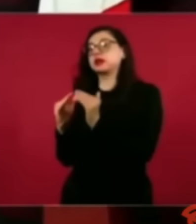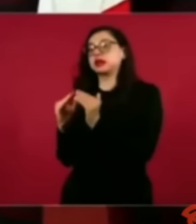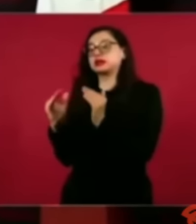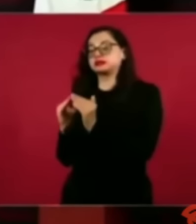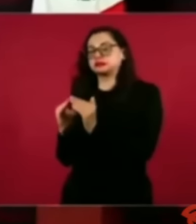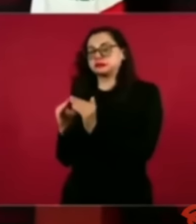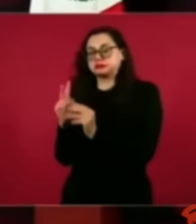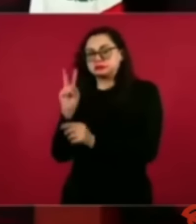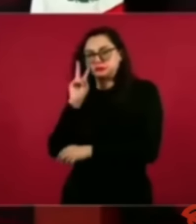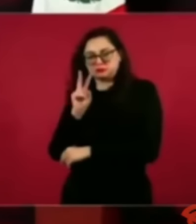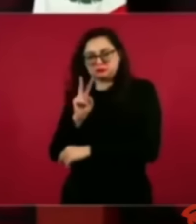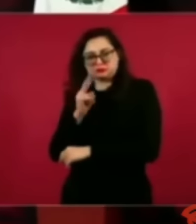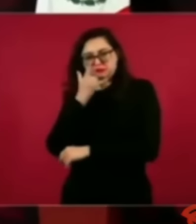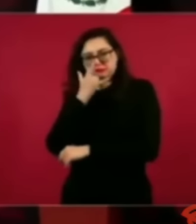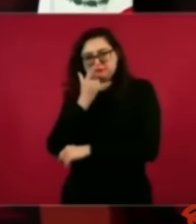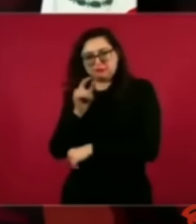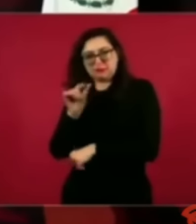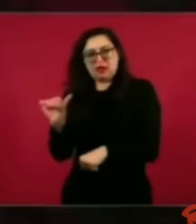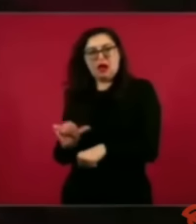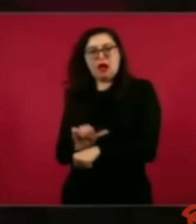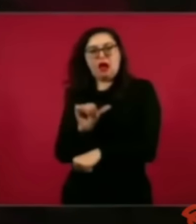de